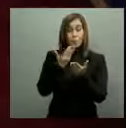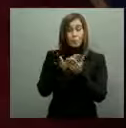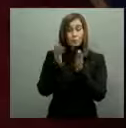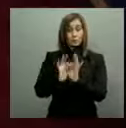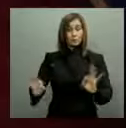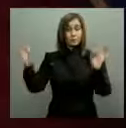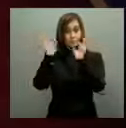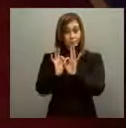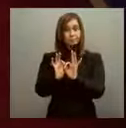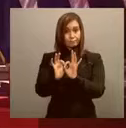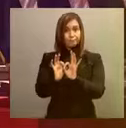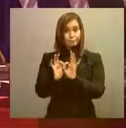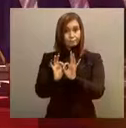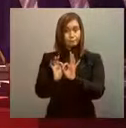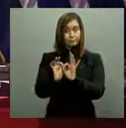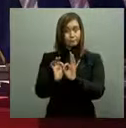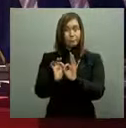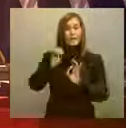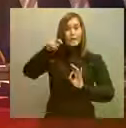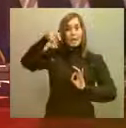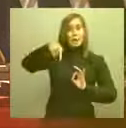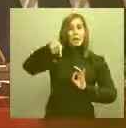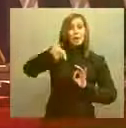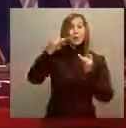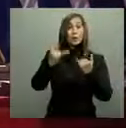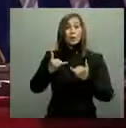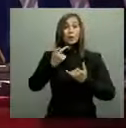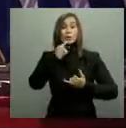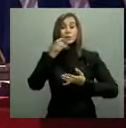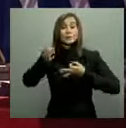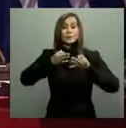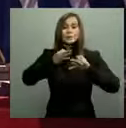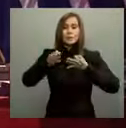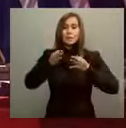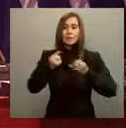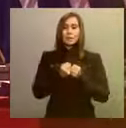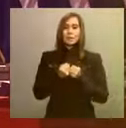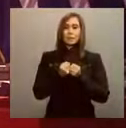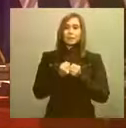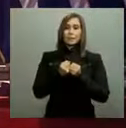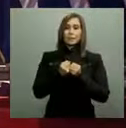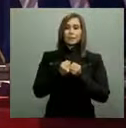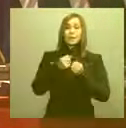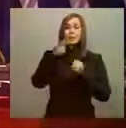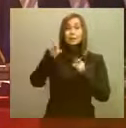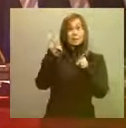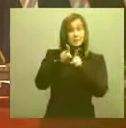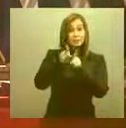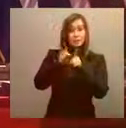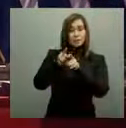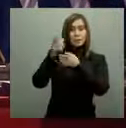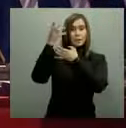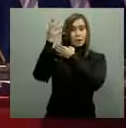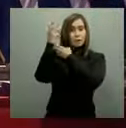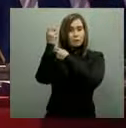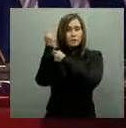fundamental, pero aquí debo resaltar la imprescindible confianza de los agentes económicos